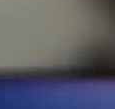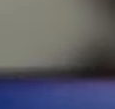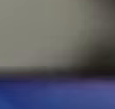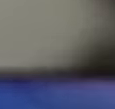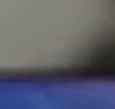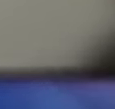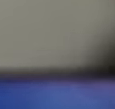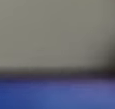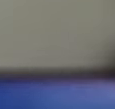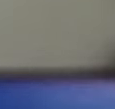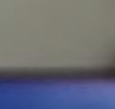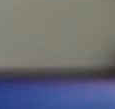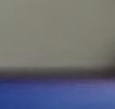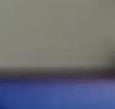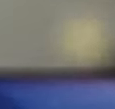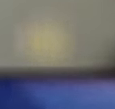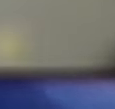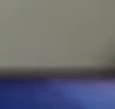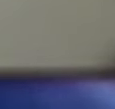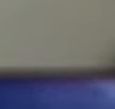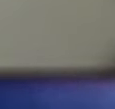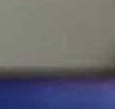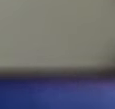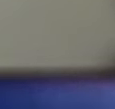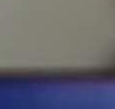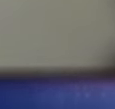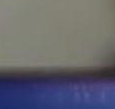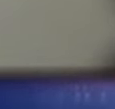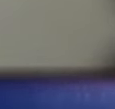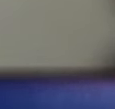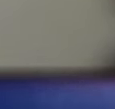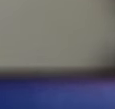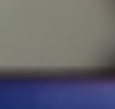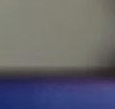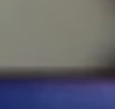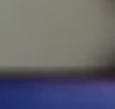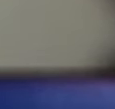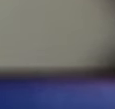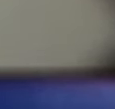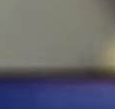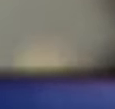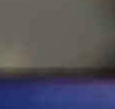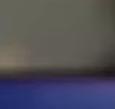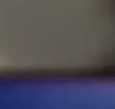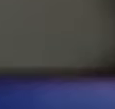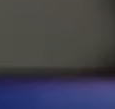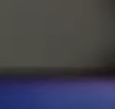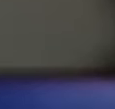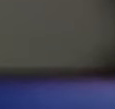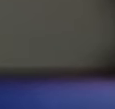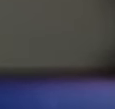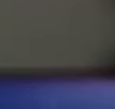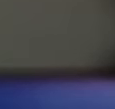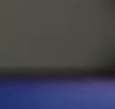Además, un hombre se suicidó en vivo por Facebook porque su hija se casó sin su permiso.